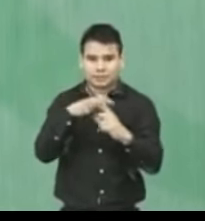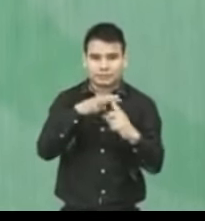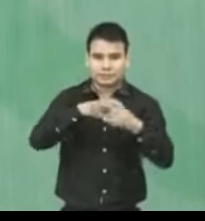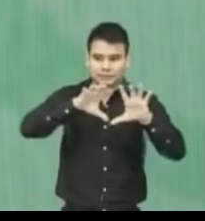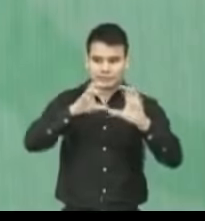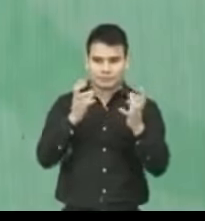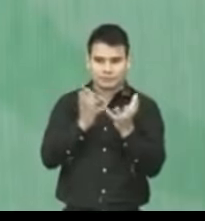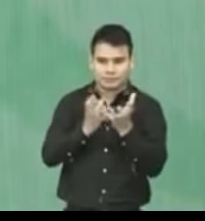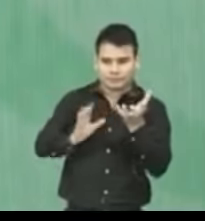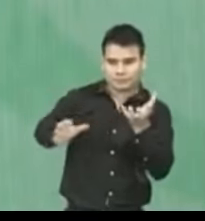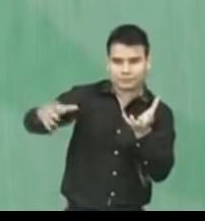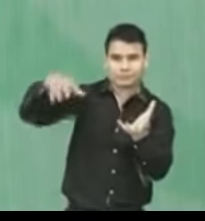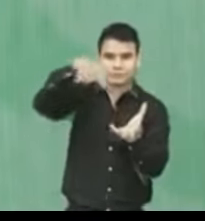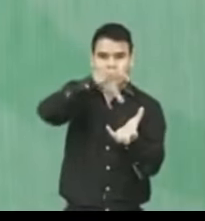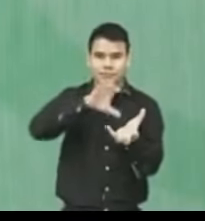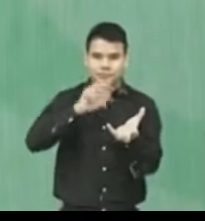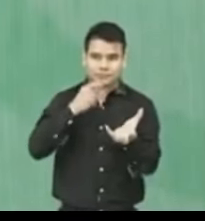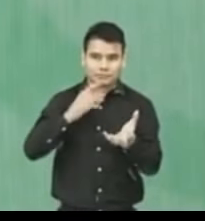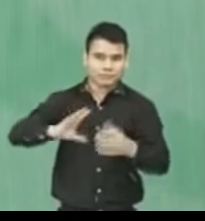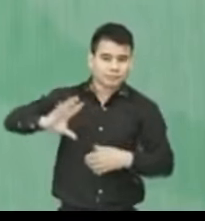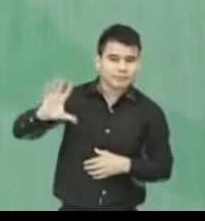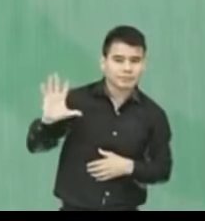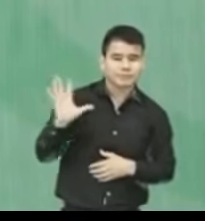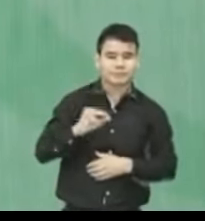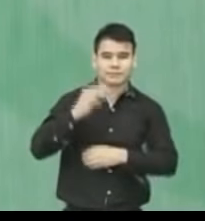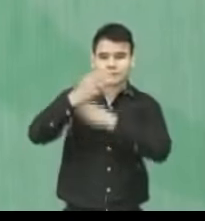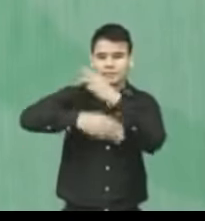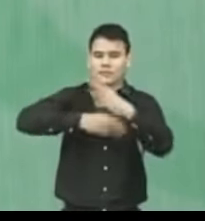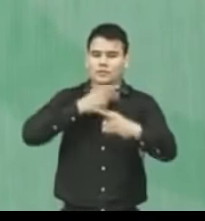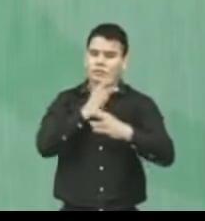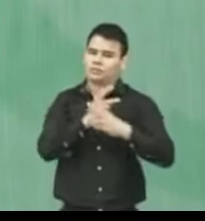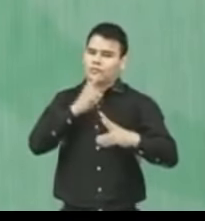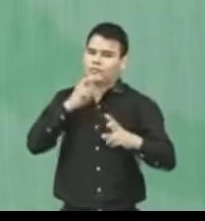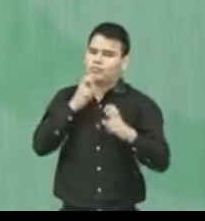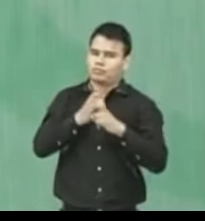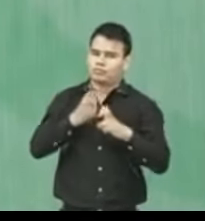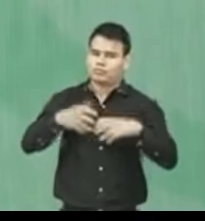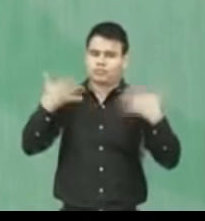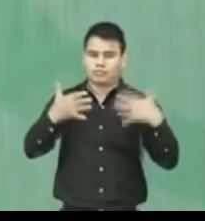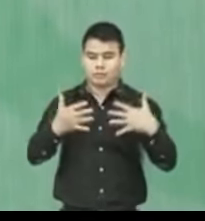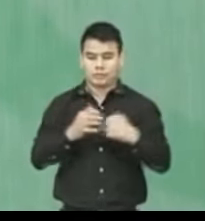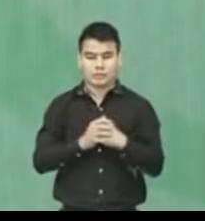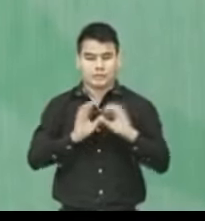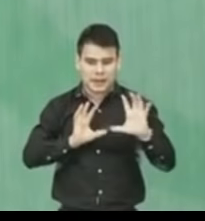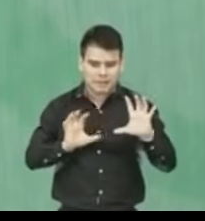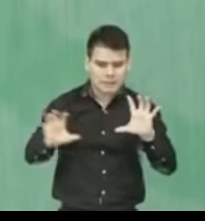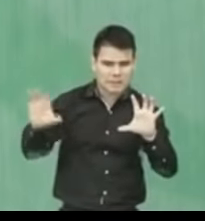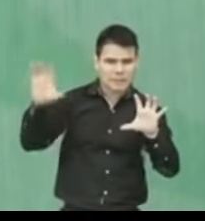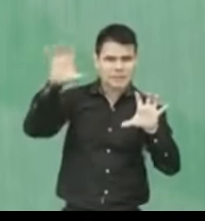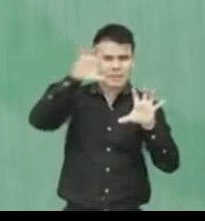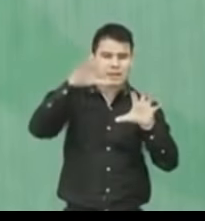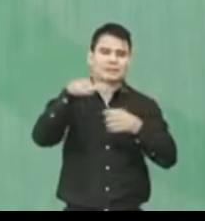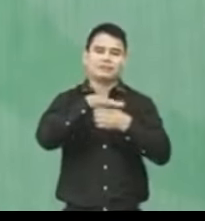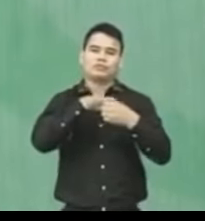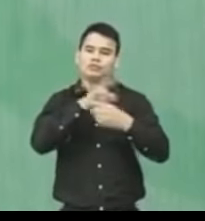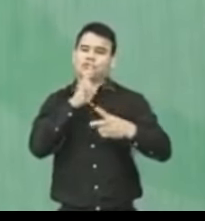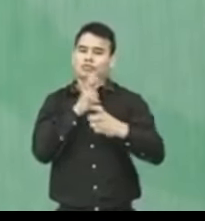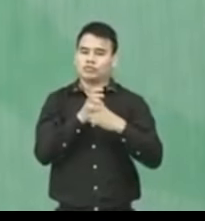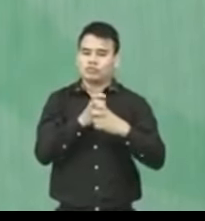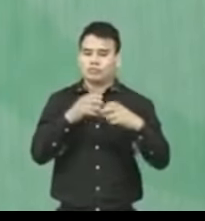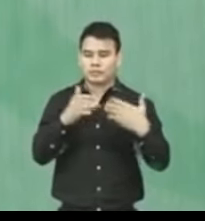que la pandemia en todo el planeta a los países con las siguientes condiciones